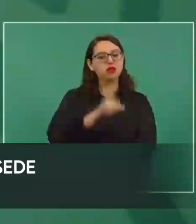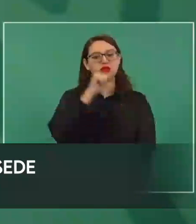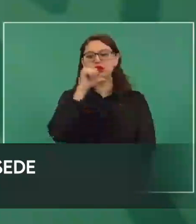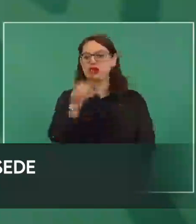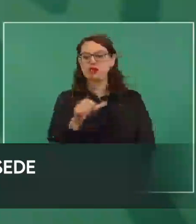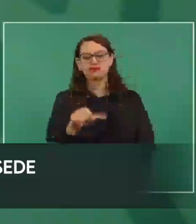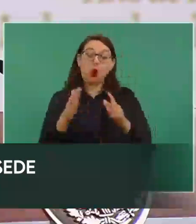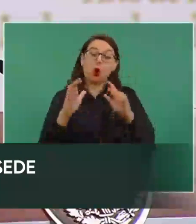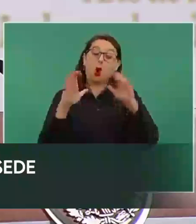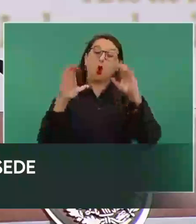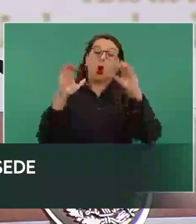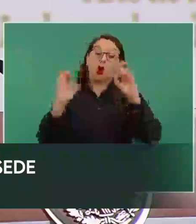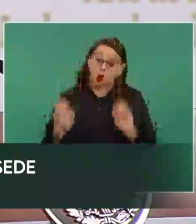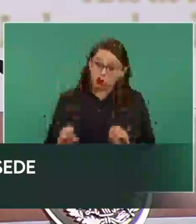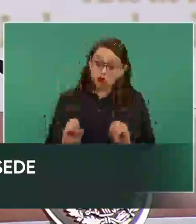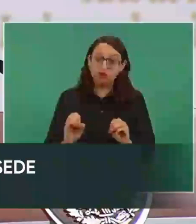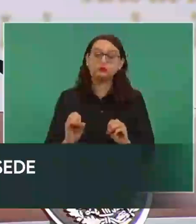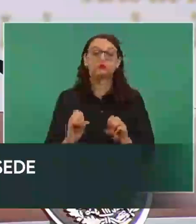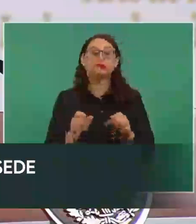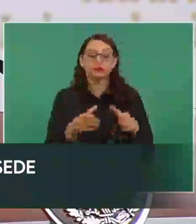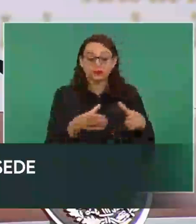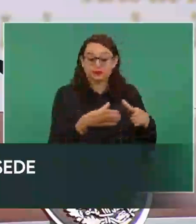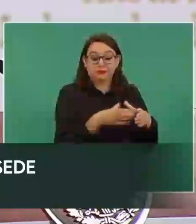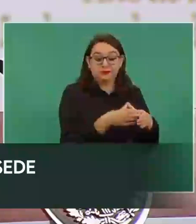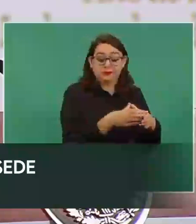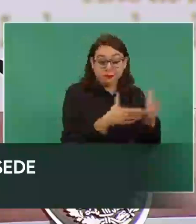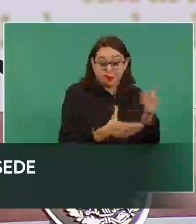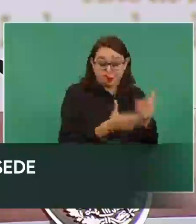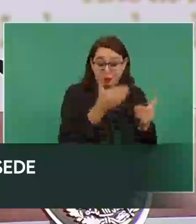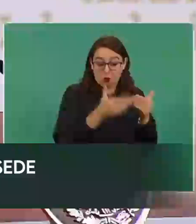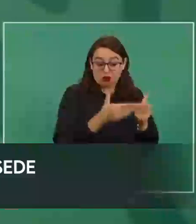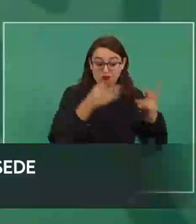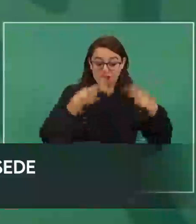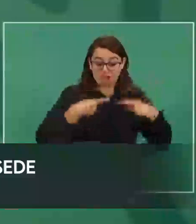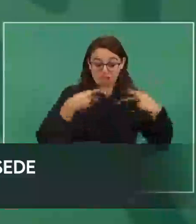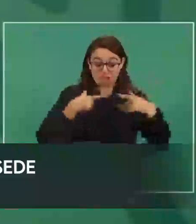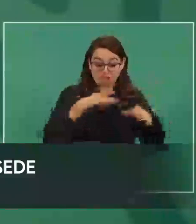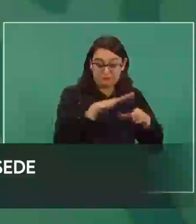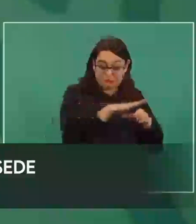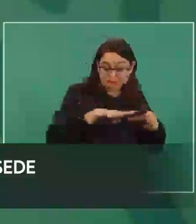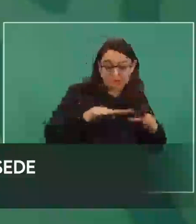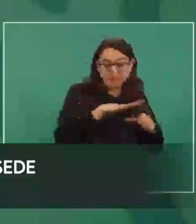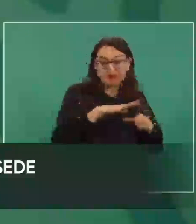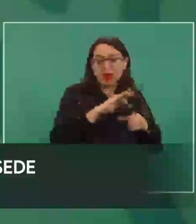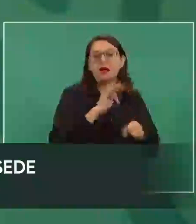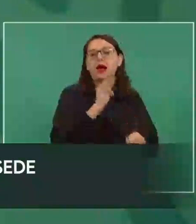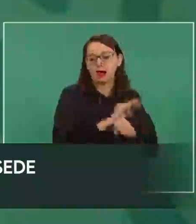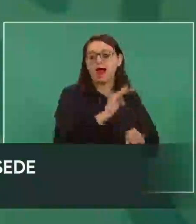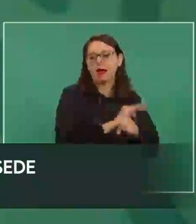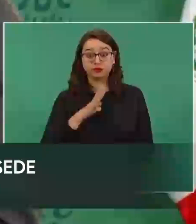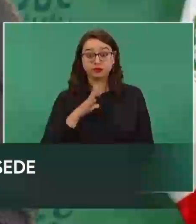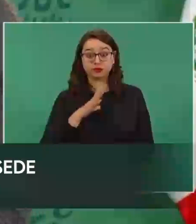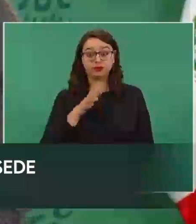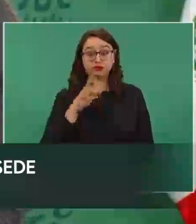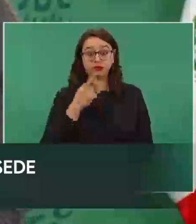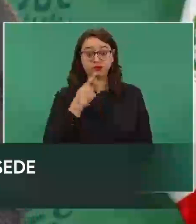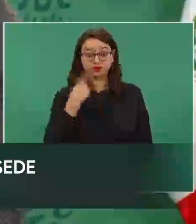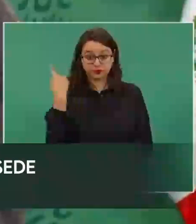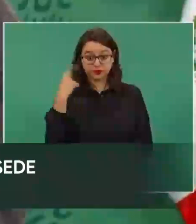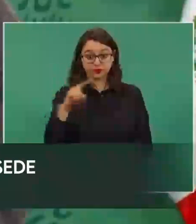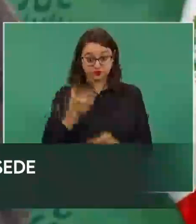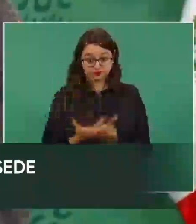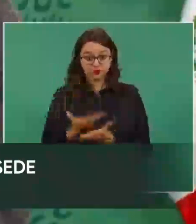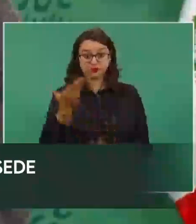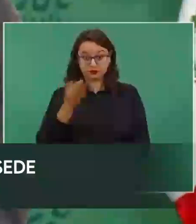otras actividades. En la Gaceta Parlamentaria se publica el oficio de la Secretaría de Gobernación a la presidenta de la Mesa Directiva,